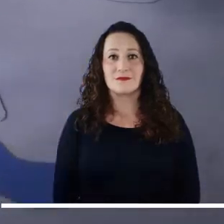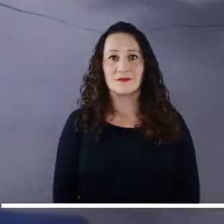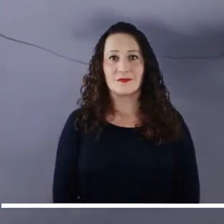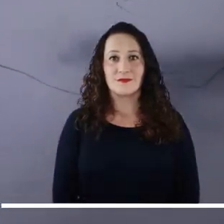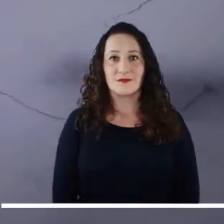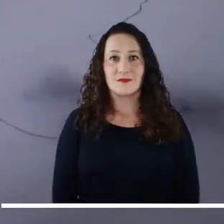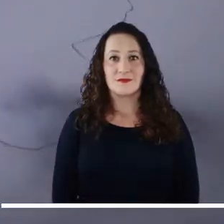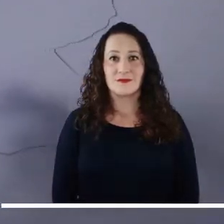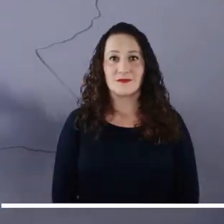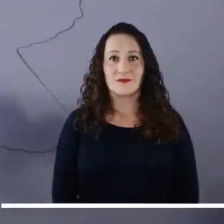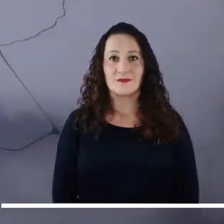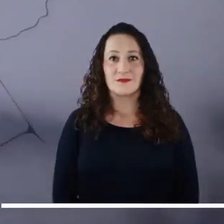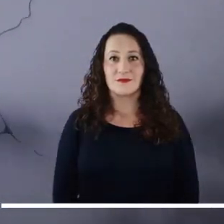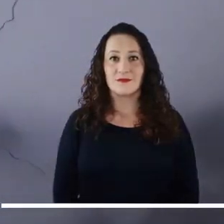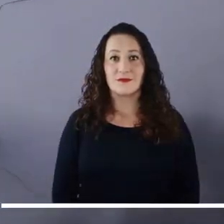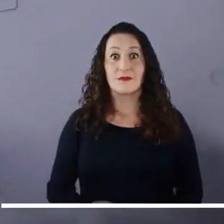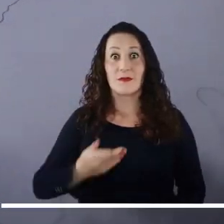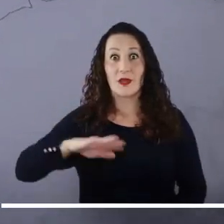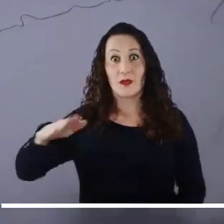Nariño.